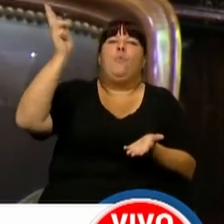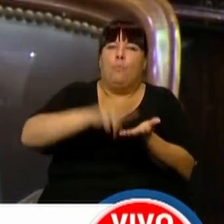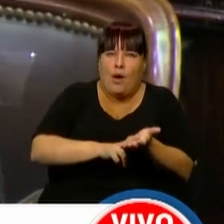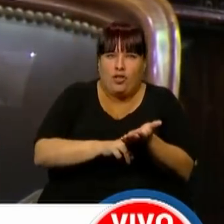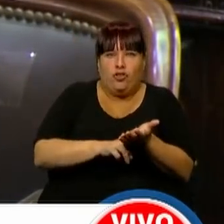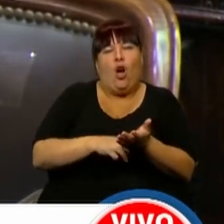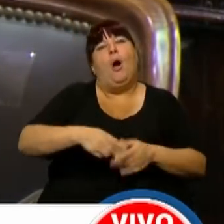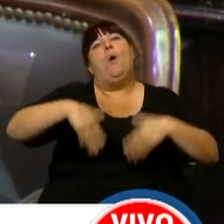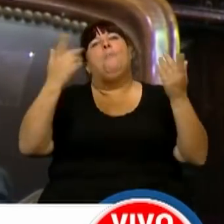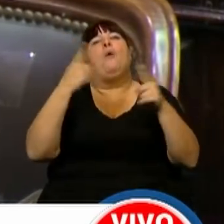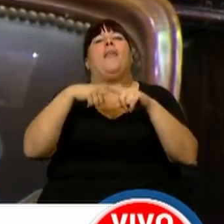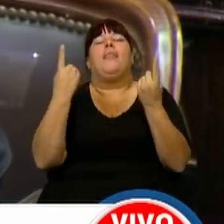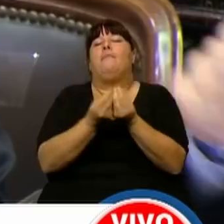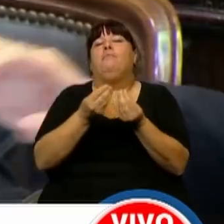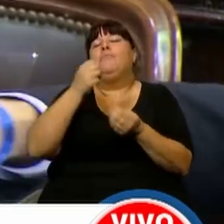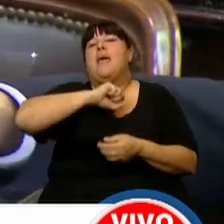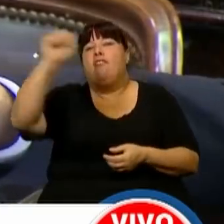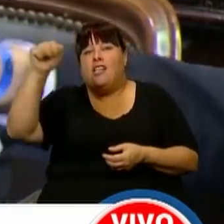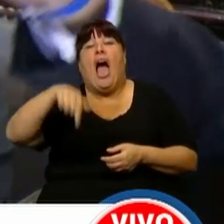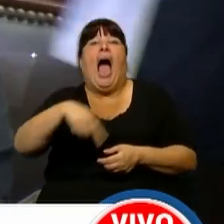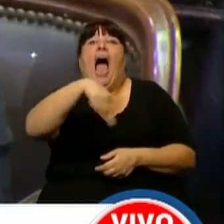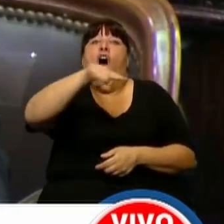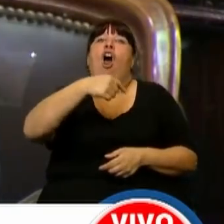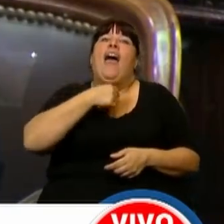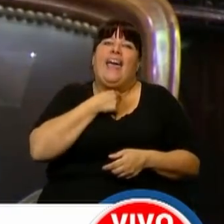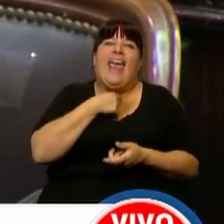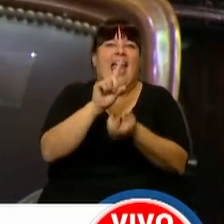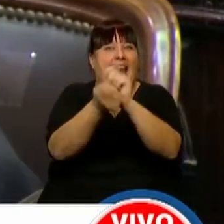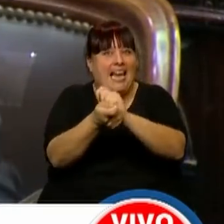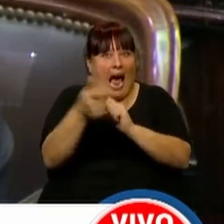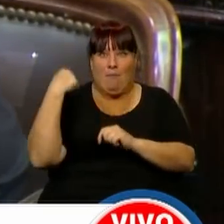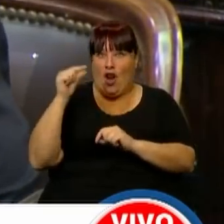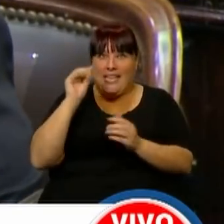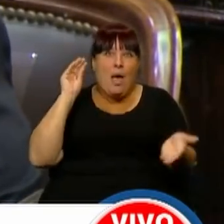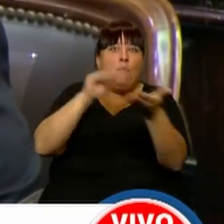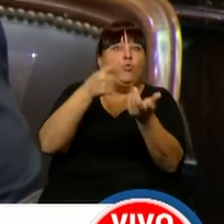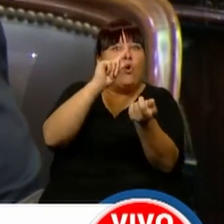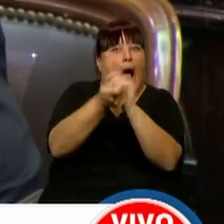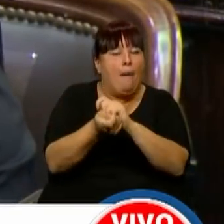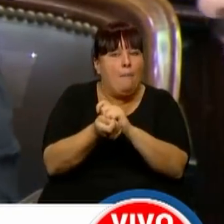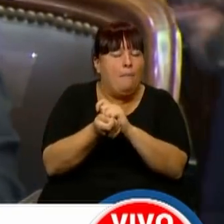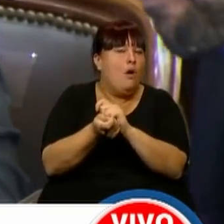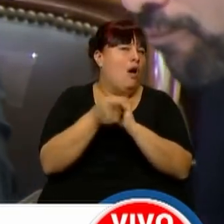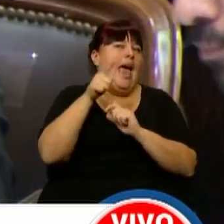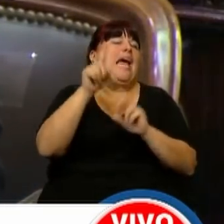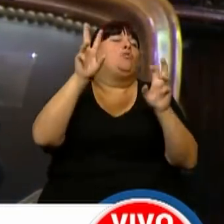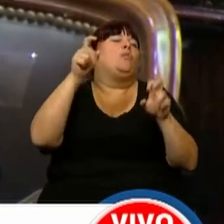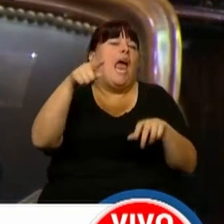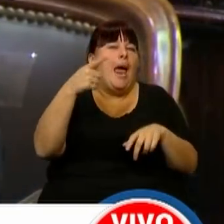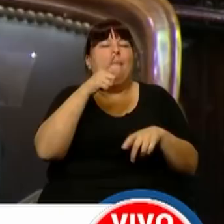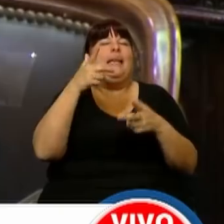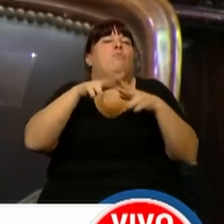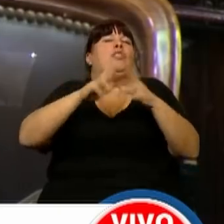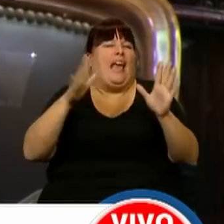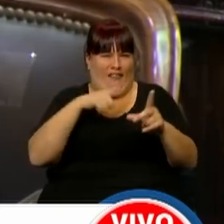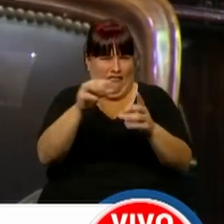impuestos por exposición a la inflación que ahora pretenden en la modificación que acaban de introducir. Este es un concepto que por ahí es un poco